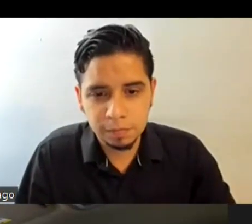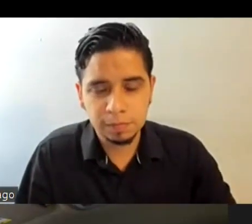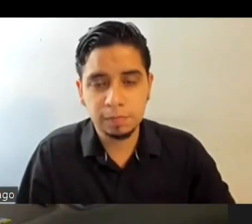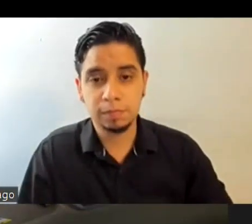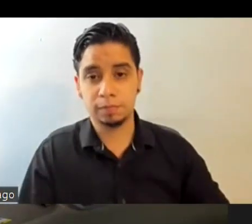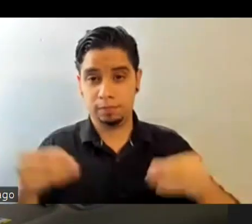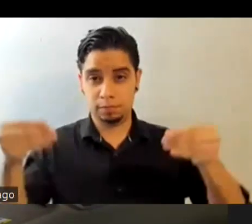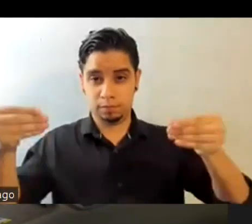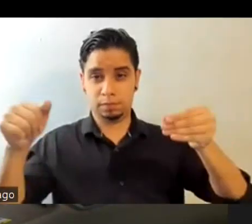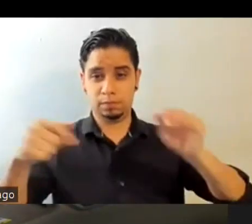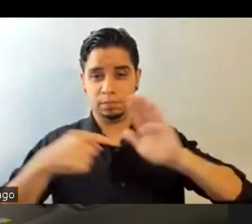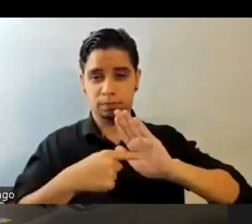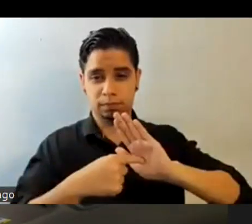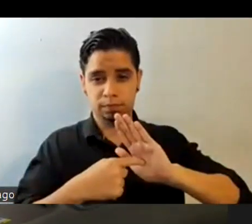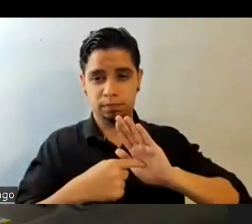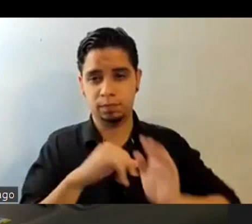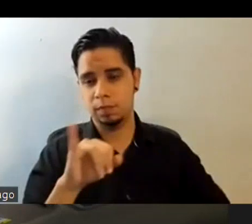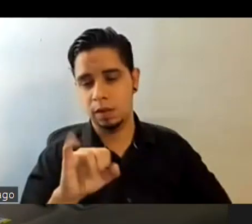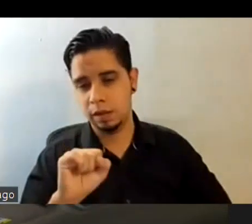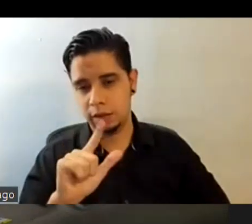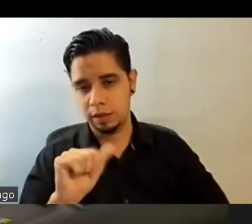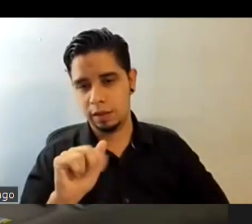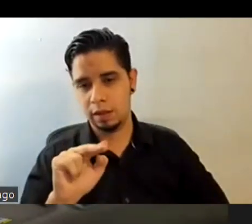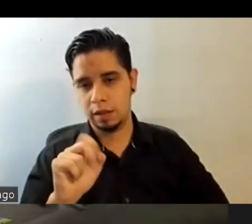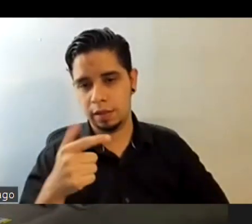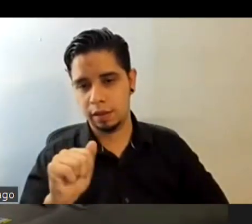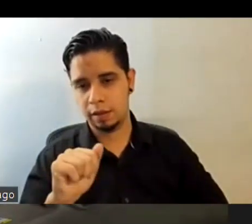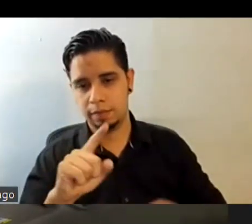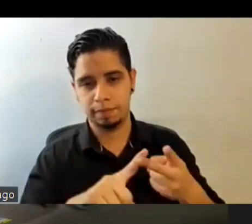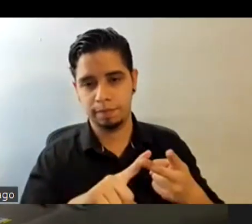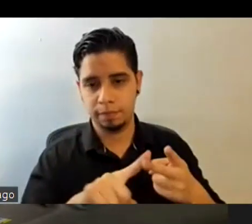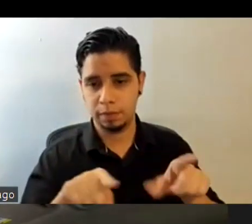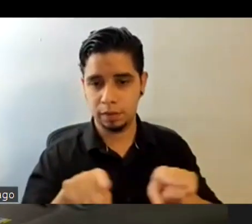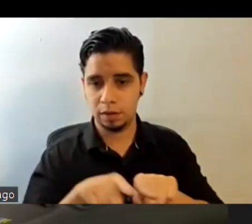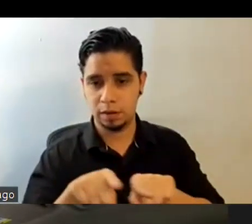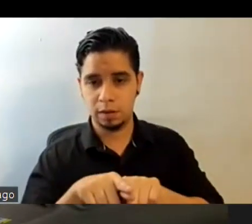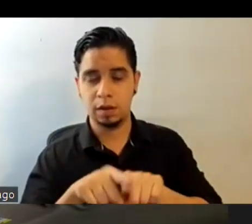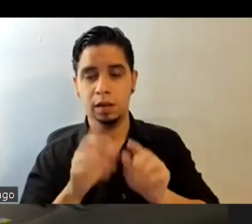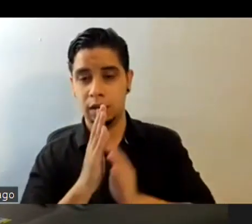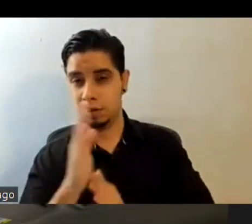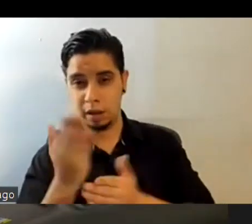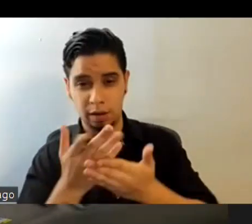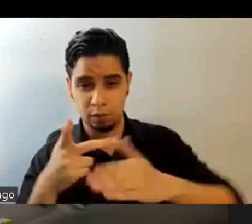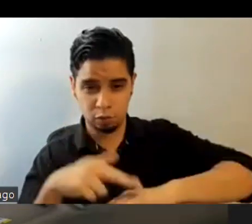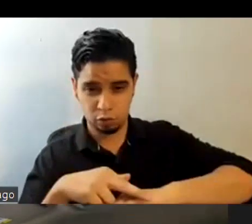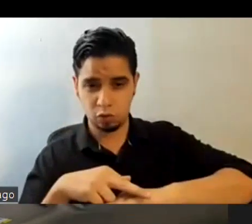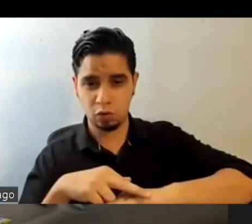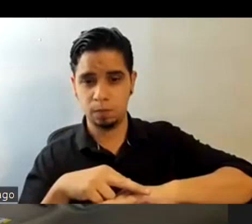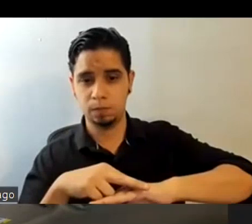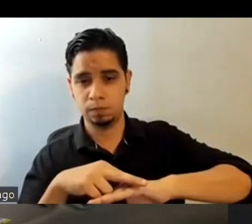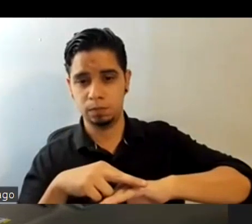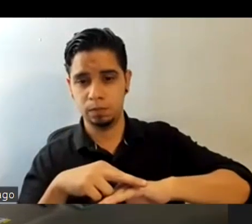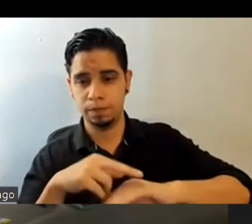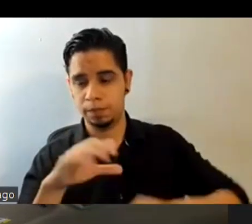conseguir a través del editorial Isla Negra. Pueden conseguirlo en las principales librerías de Puerto Rico,